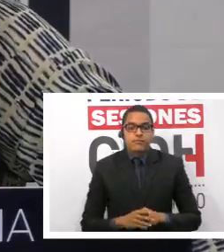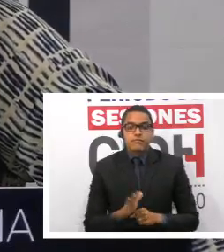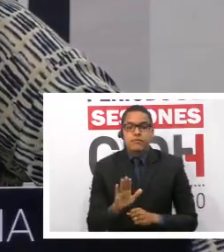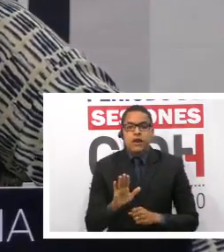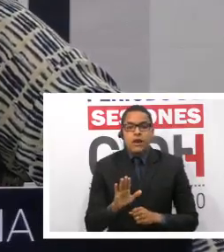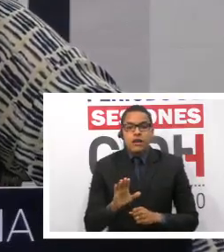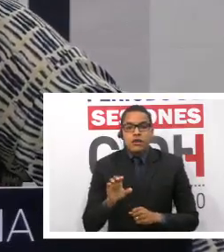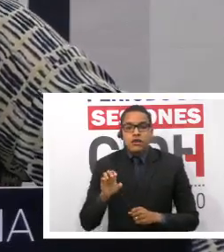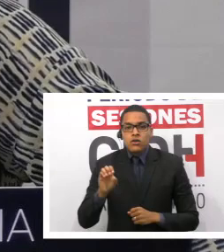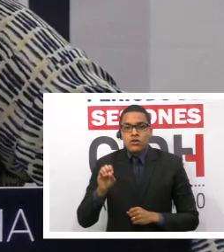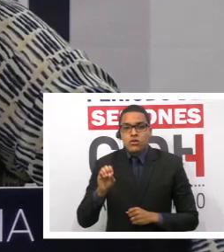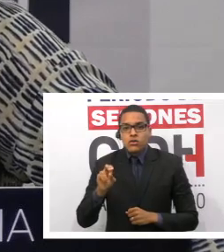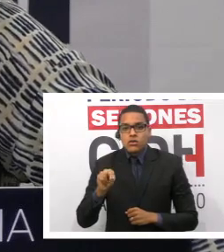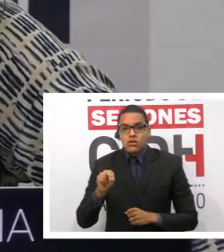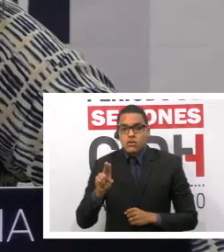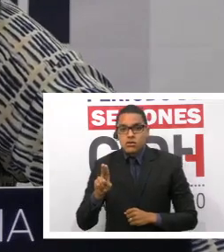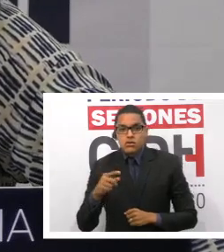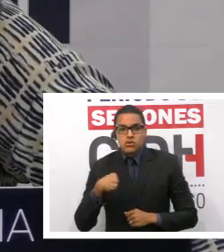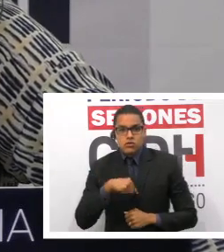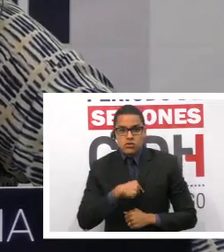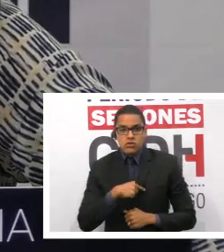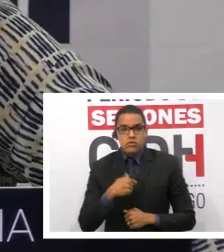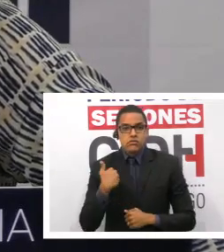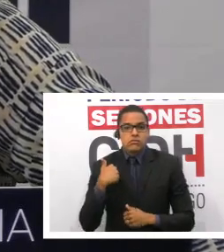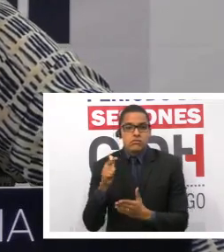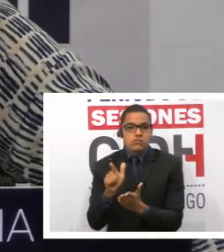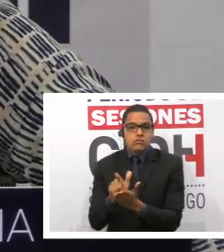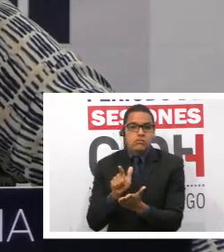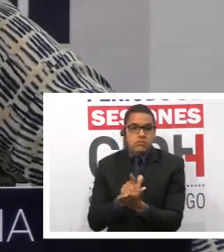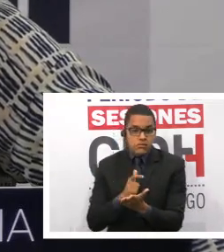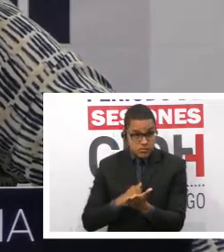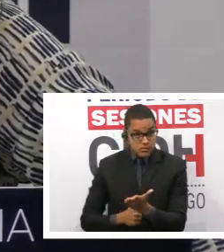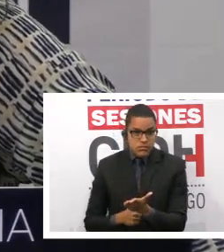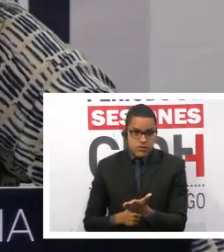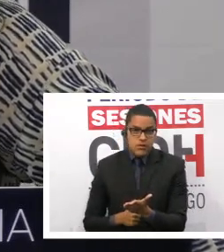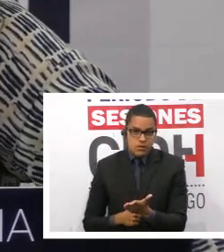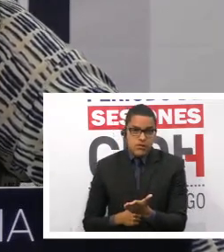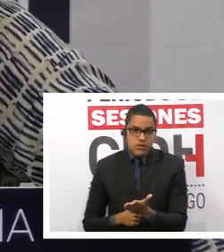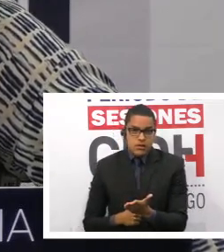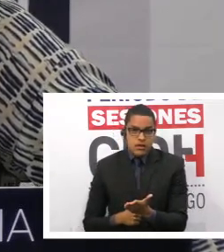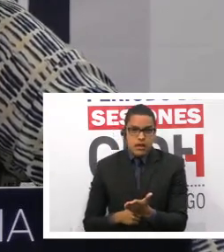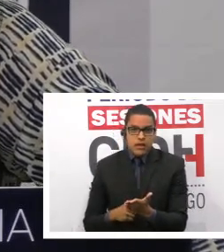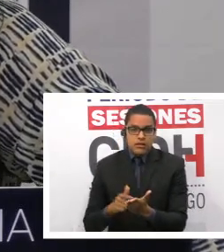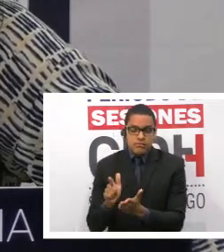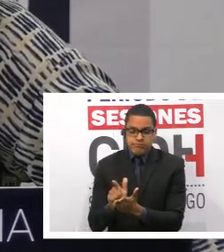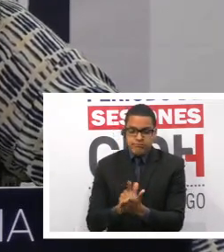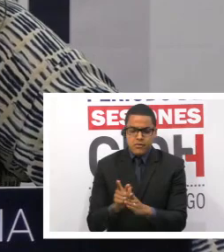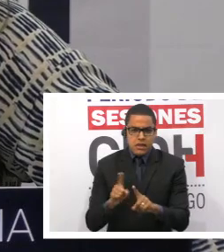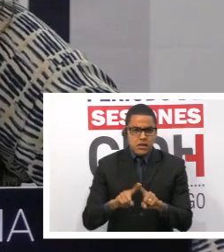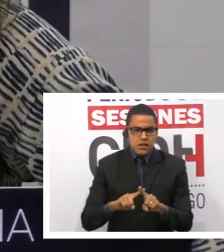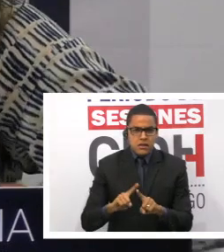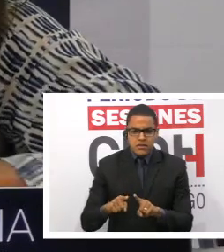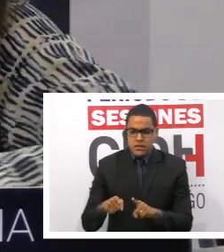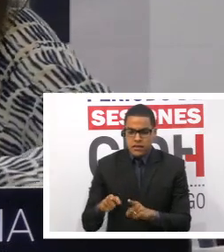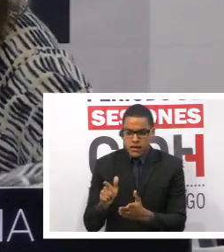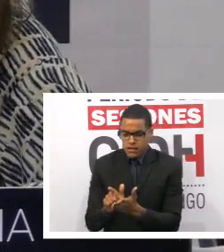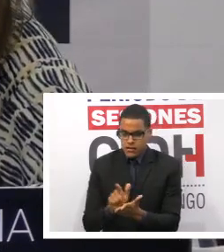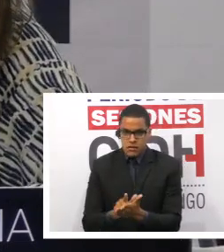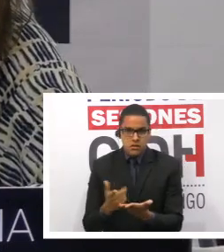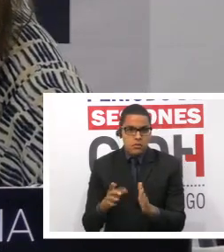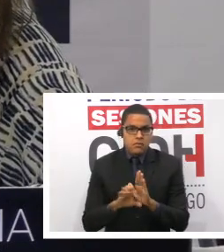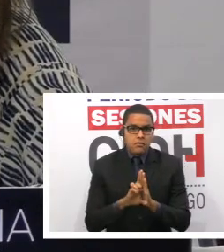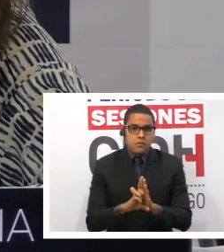muy claros constructivos no las soft jurisprudence del comité del comité de los niños como tienen los derechos humanos